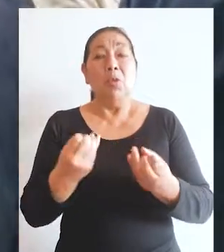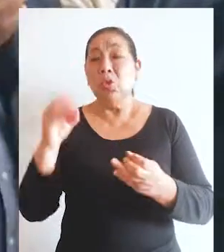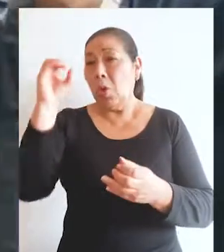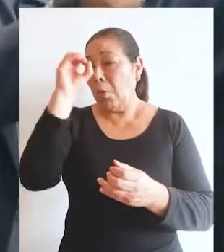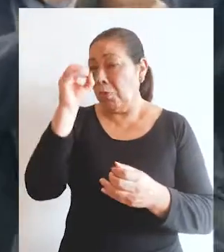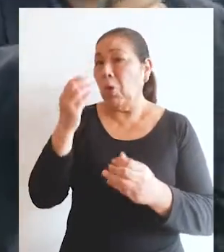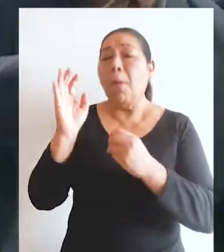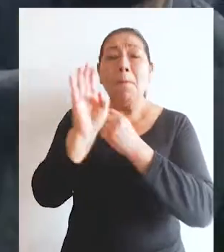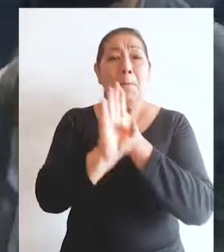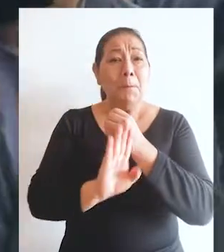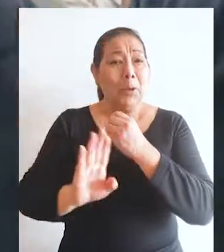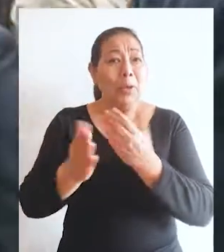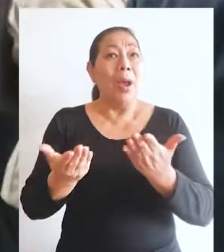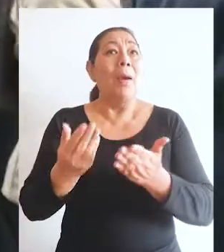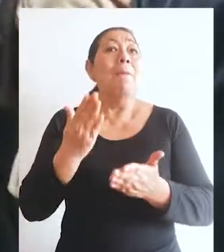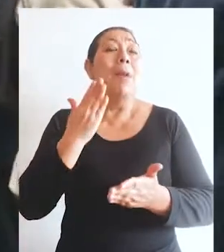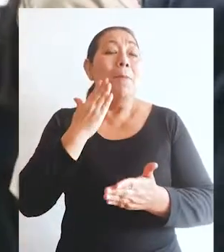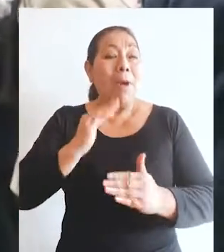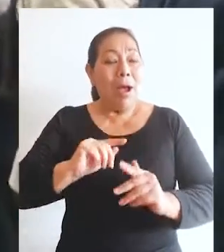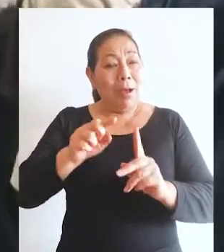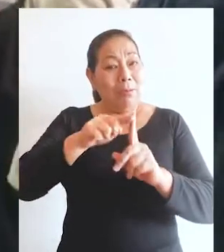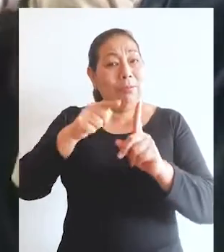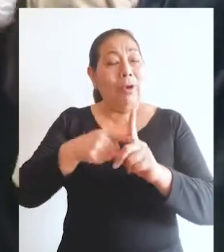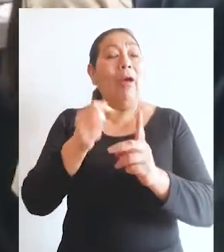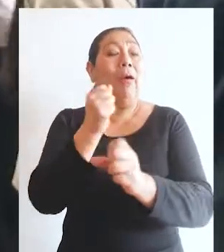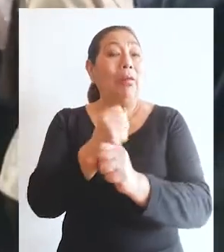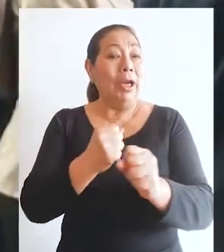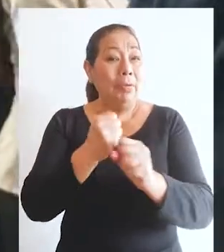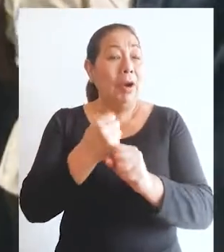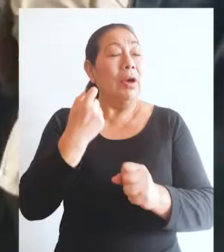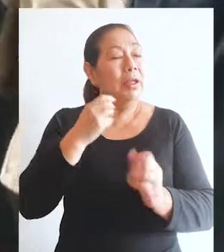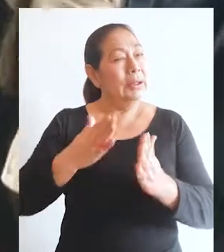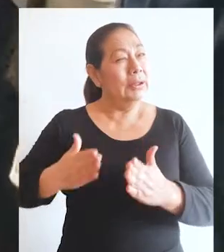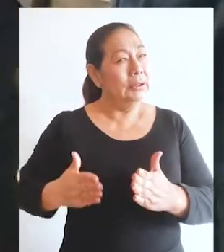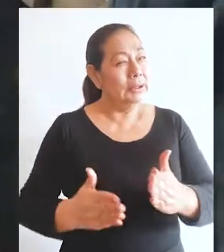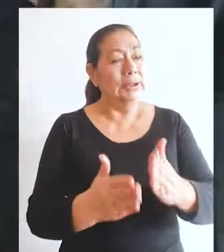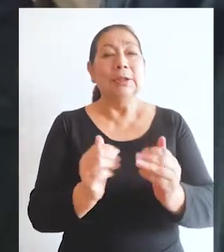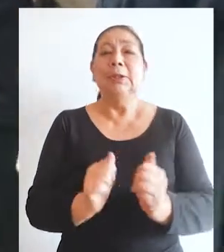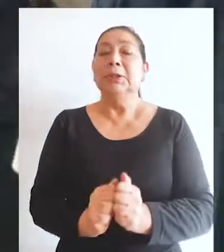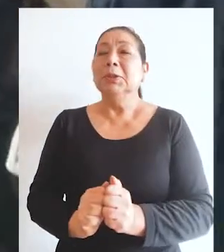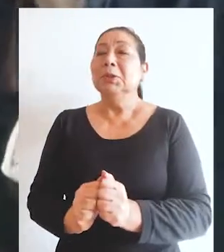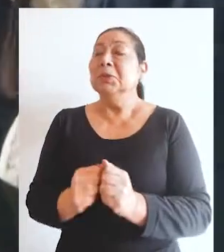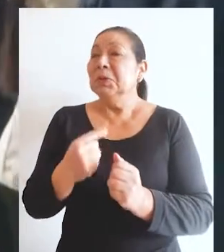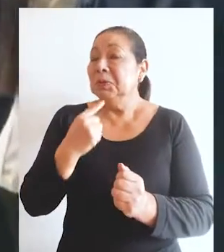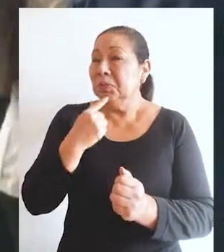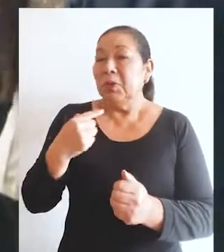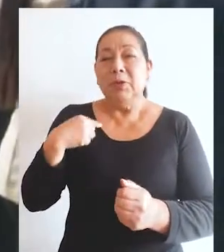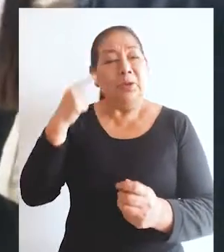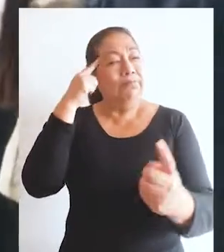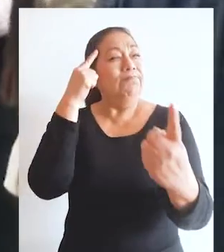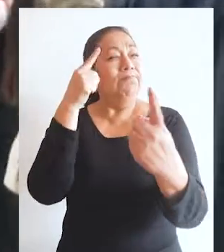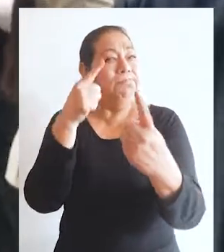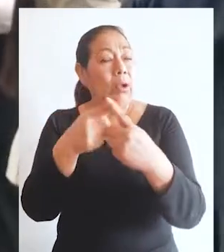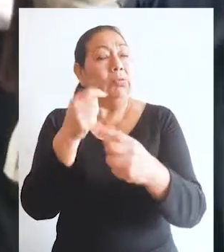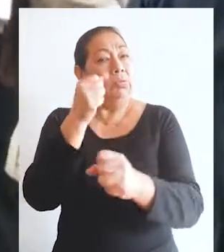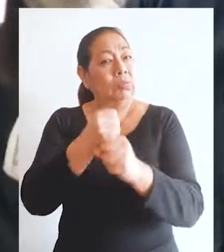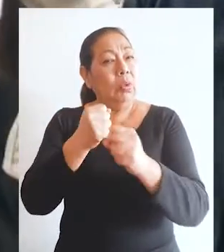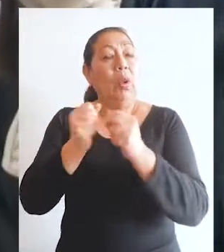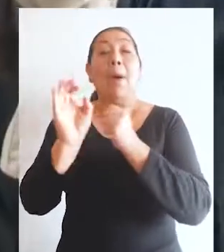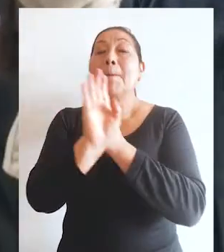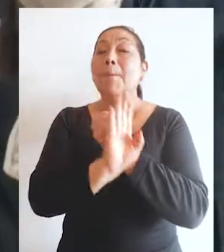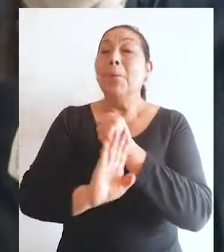muchas oportunidades de proteger sobre todo a la madre gestante trabajadora. Por ahí tengo puesta yo, por decir así, mi meta de